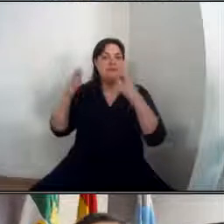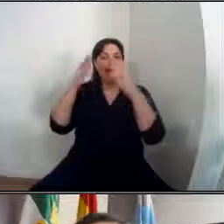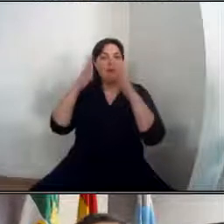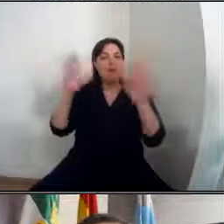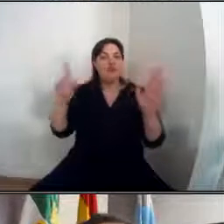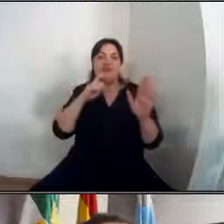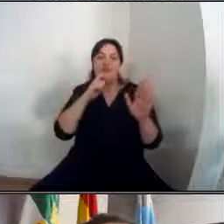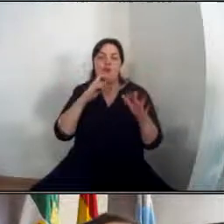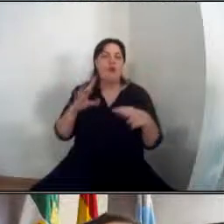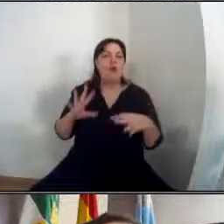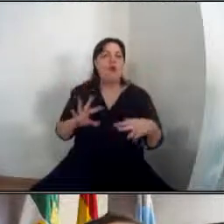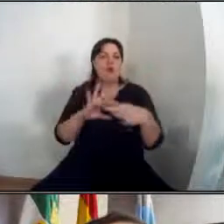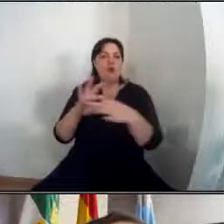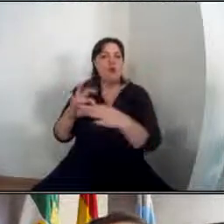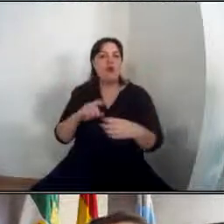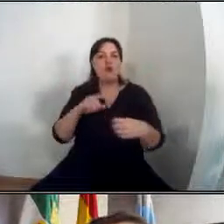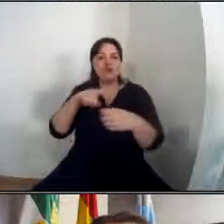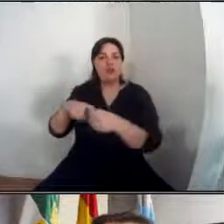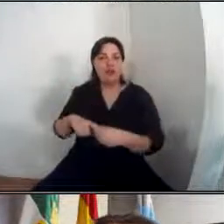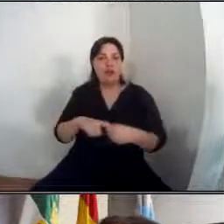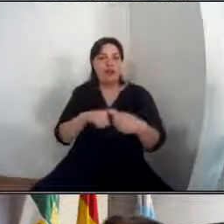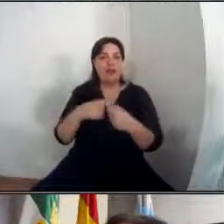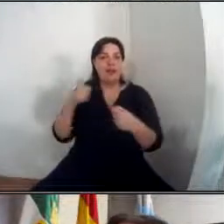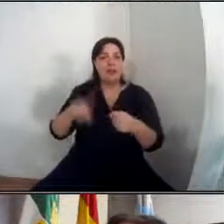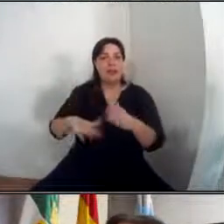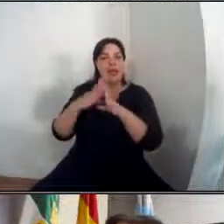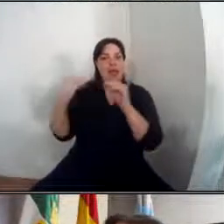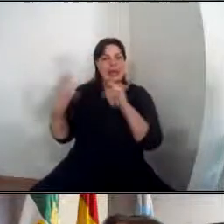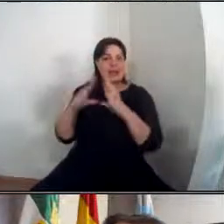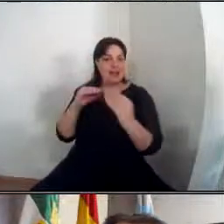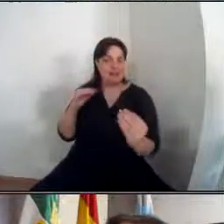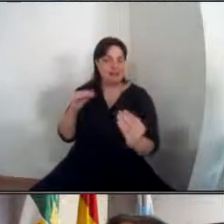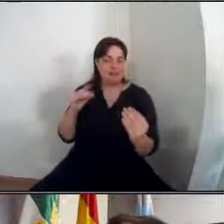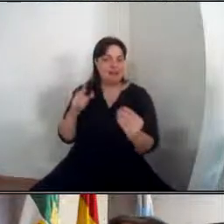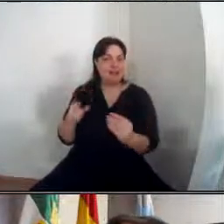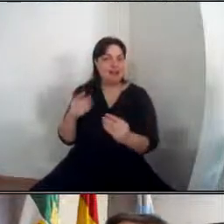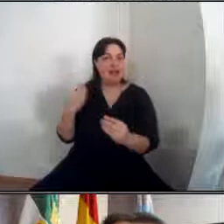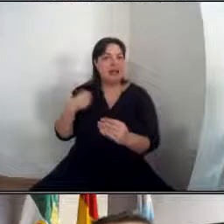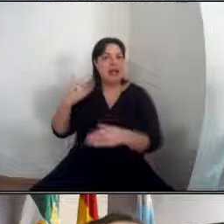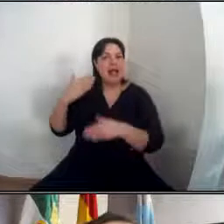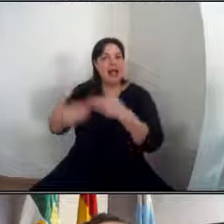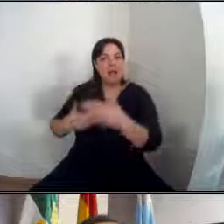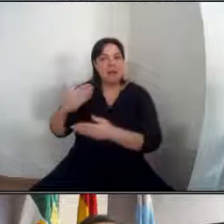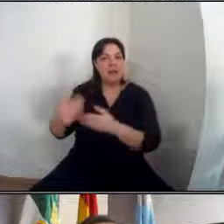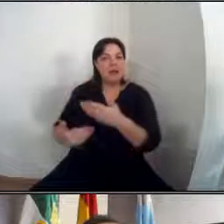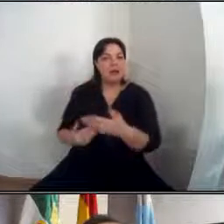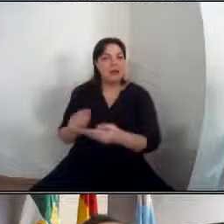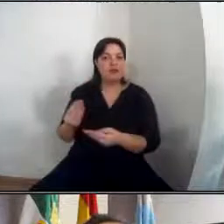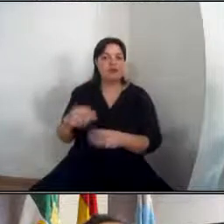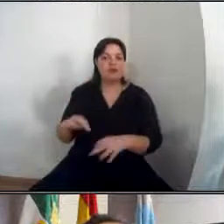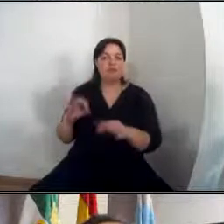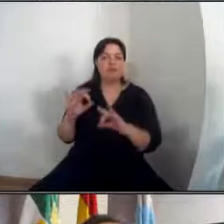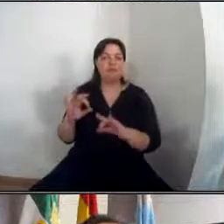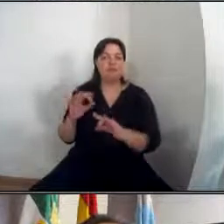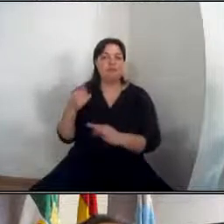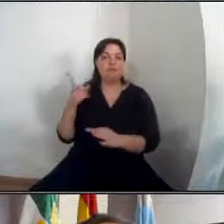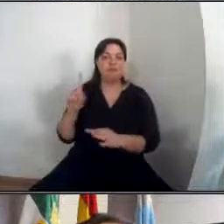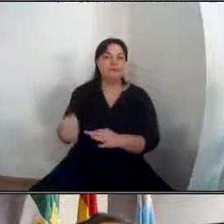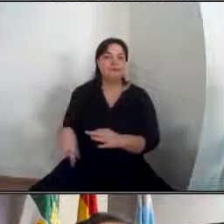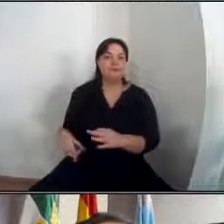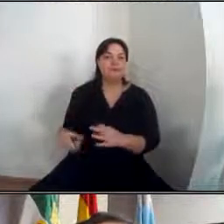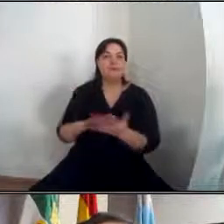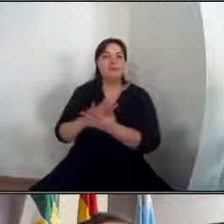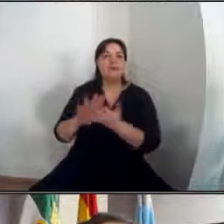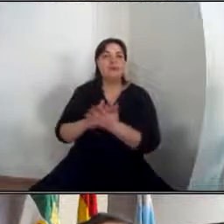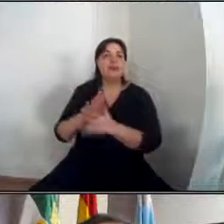la solidaridad y el entendimiento. Y eso, ese camino, esos caminos, es también hablar de